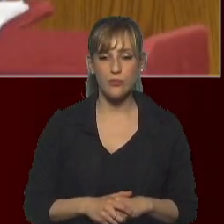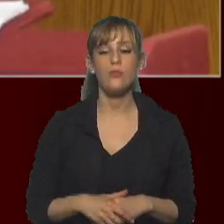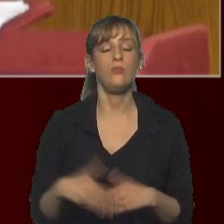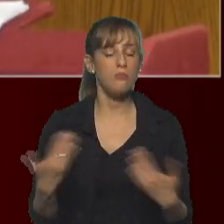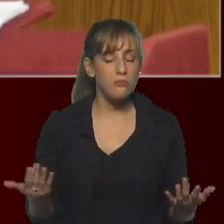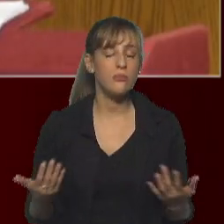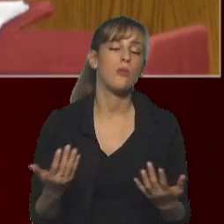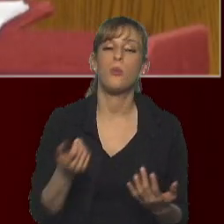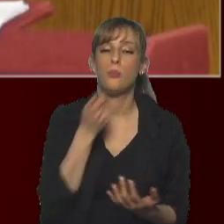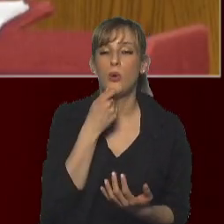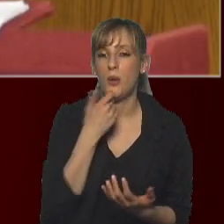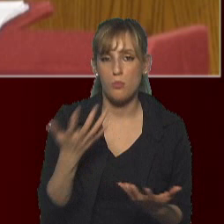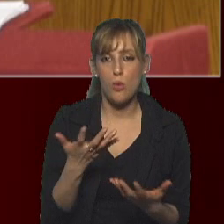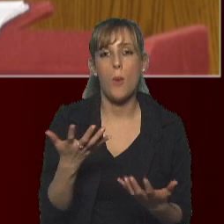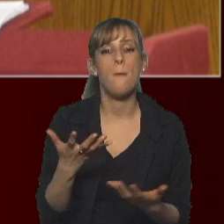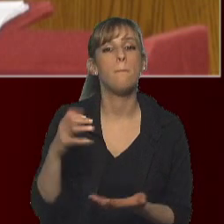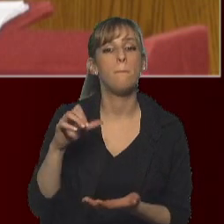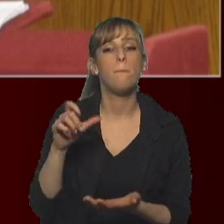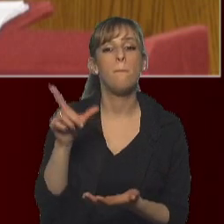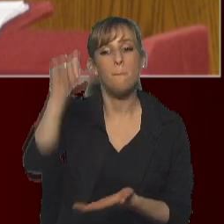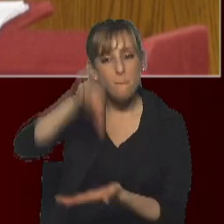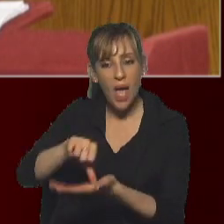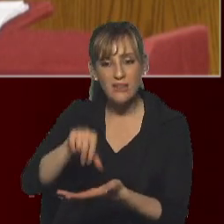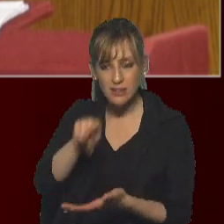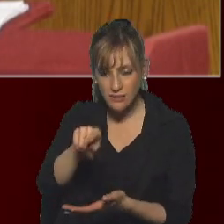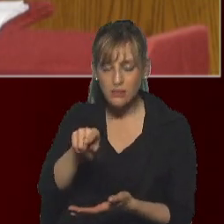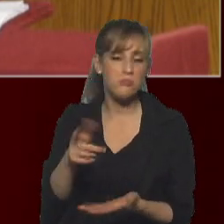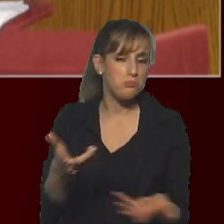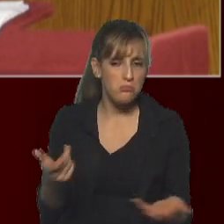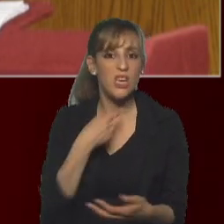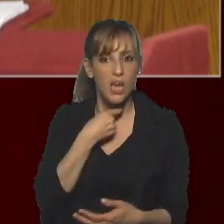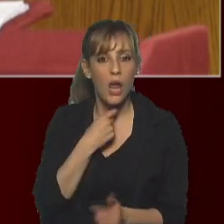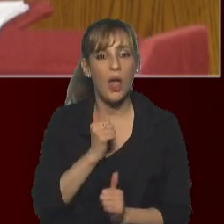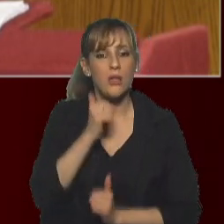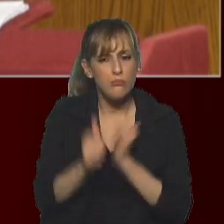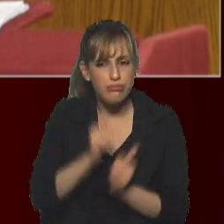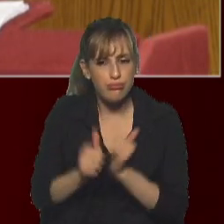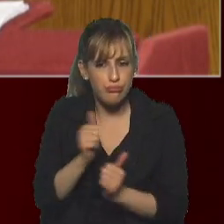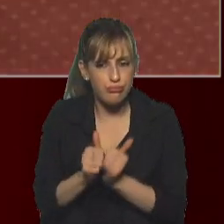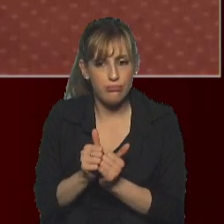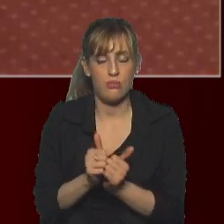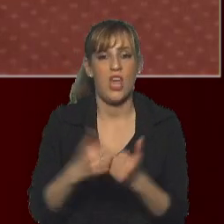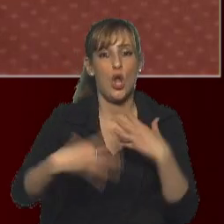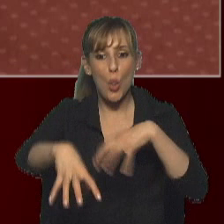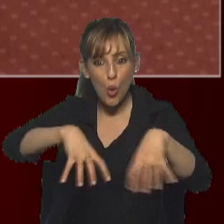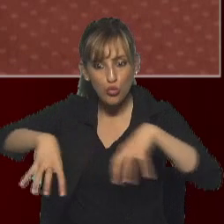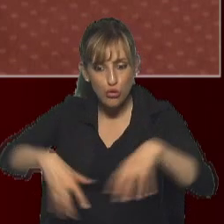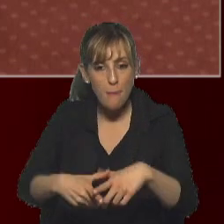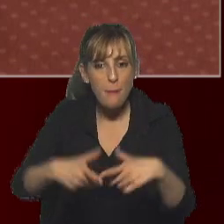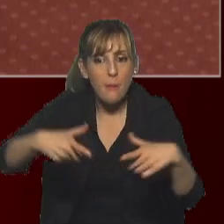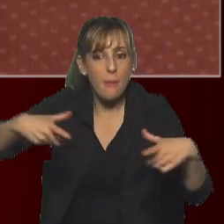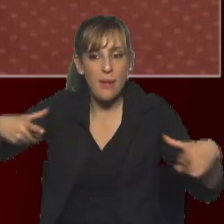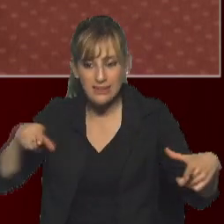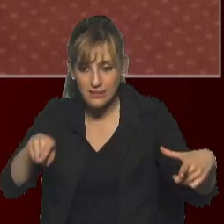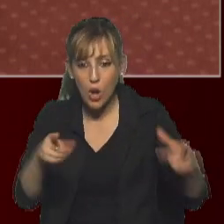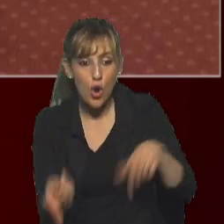país quisiera industrializar, si un país quisiera, por ejemplo, hacer una industrialización verde y esto afectara las ganancias de alguna empresa